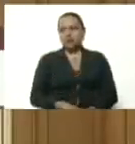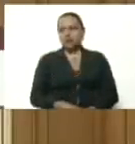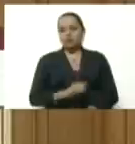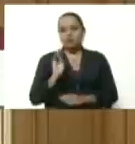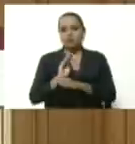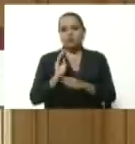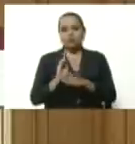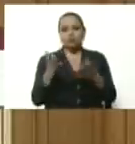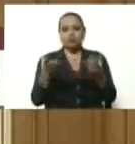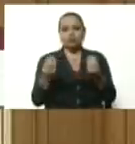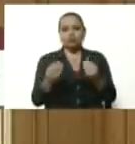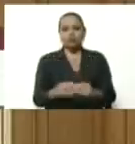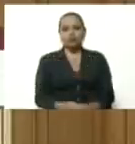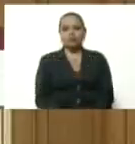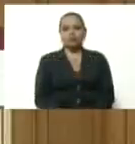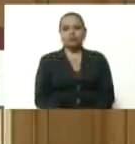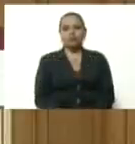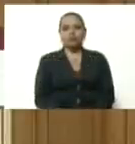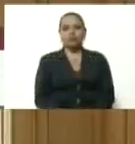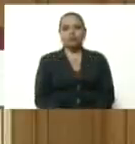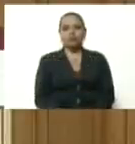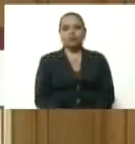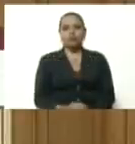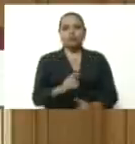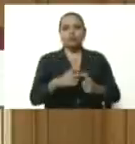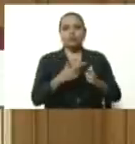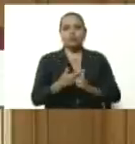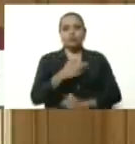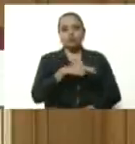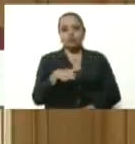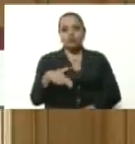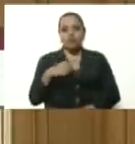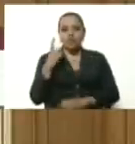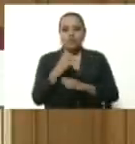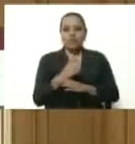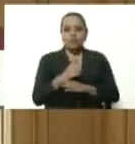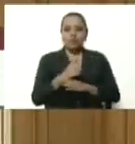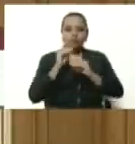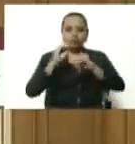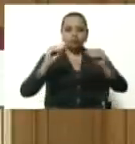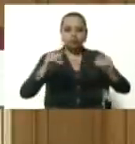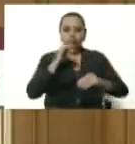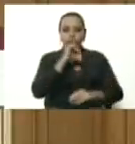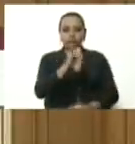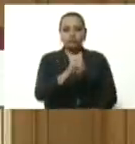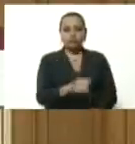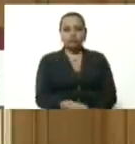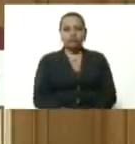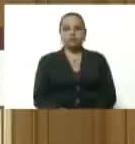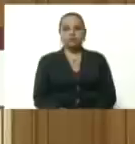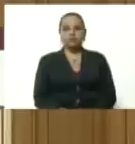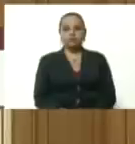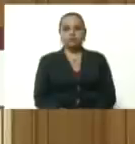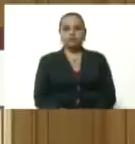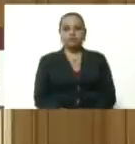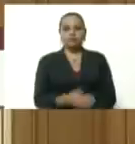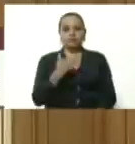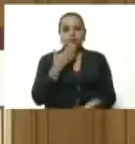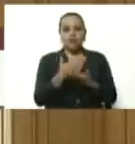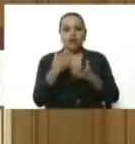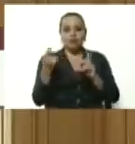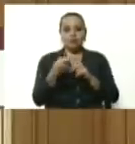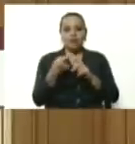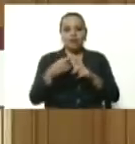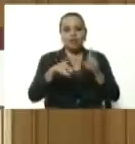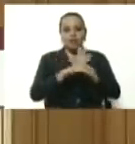protege muchísimo. Y bueno, vamos a ocuparnos nosotros de multiplicarlo. Bueno, gracias primeramente por el